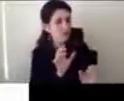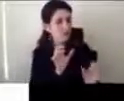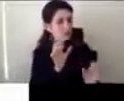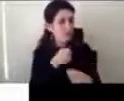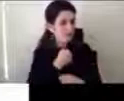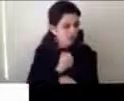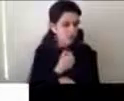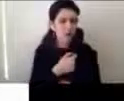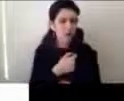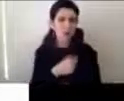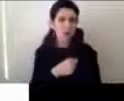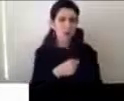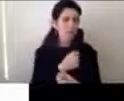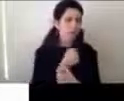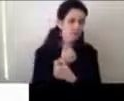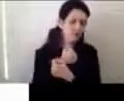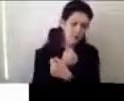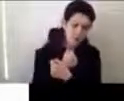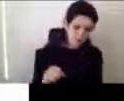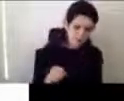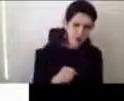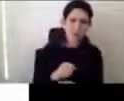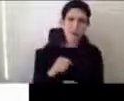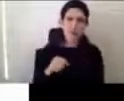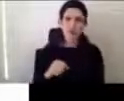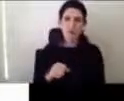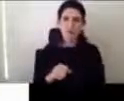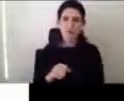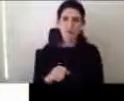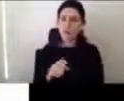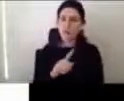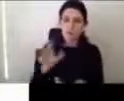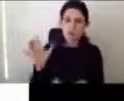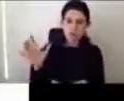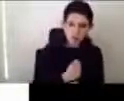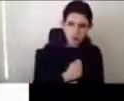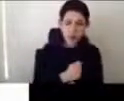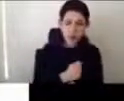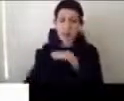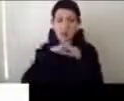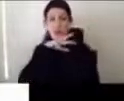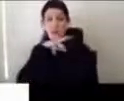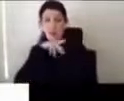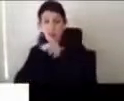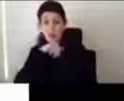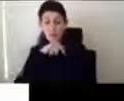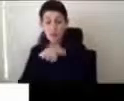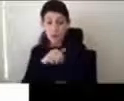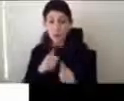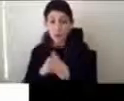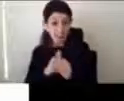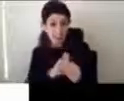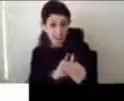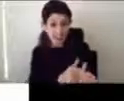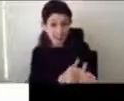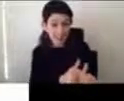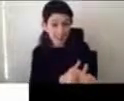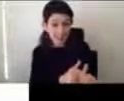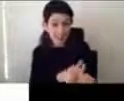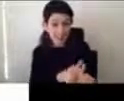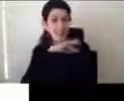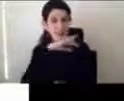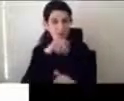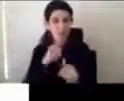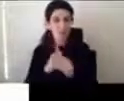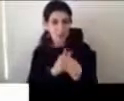le resulta lo que quiere hacer. Pero uno ahí, el adulto, que es el que guía, el adulto guía, ya